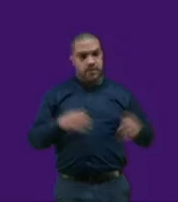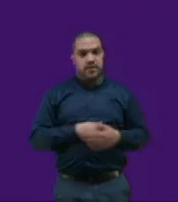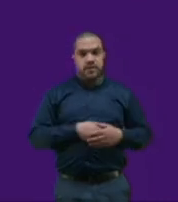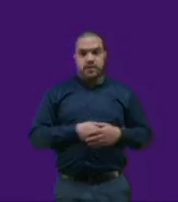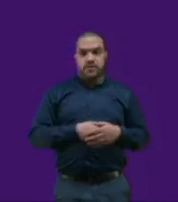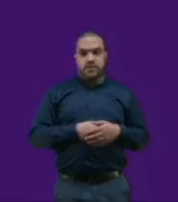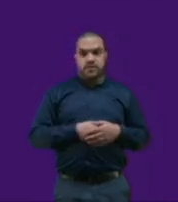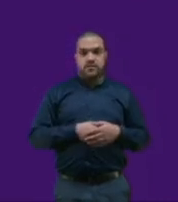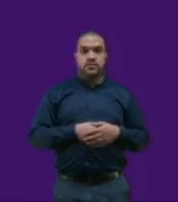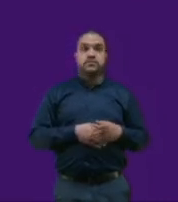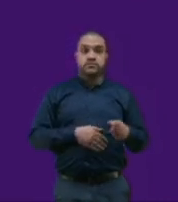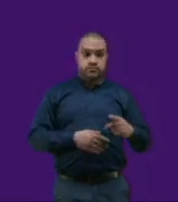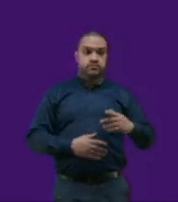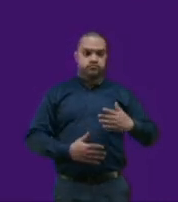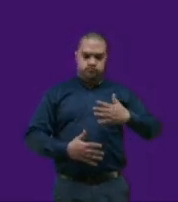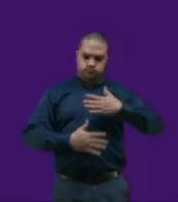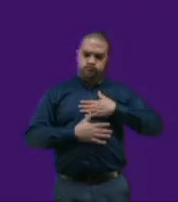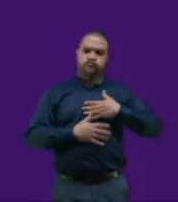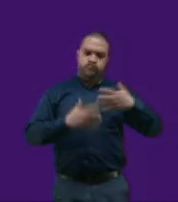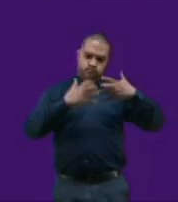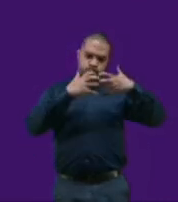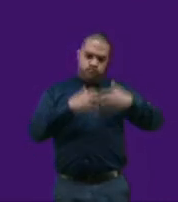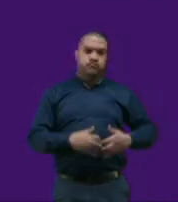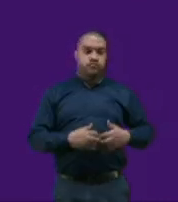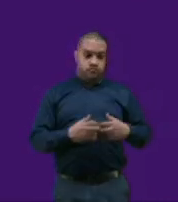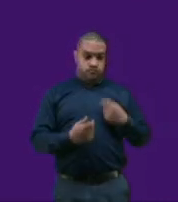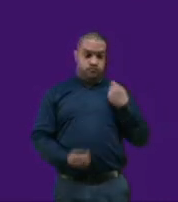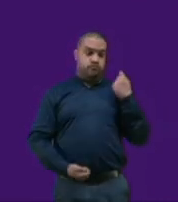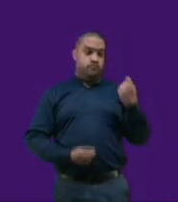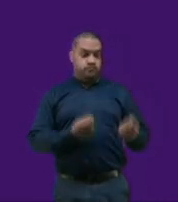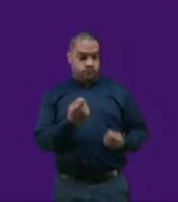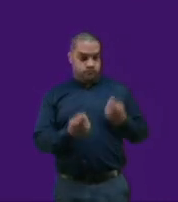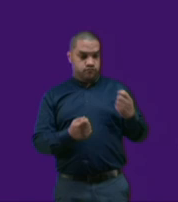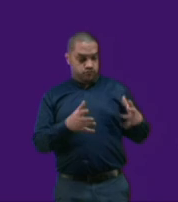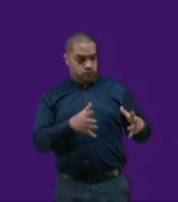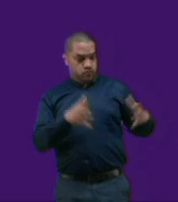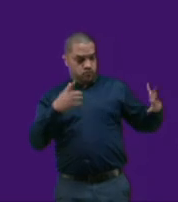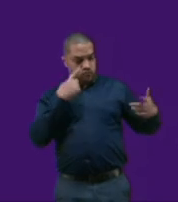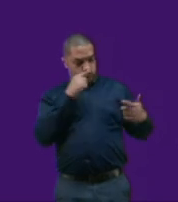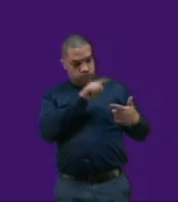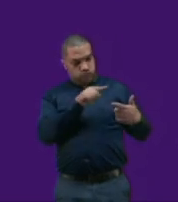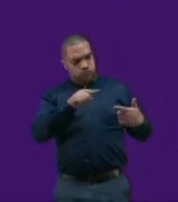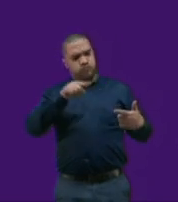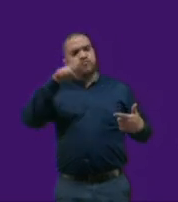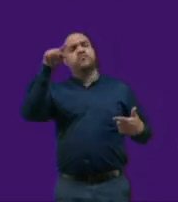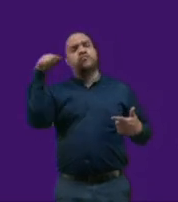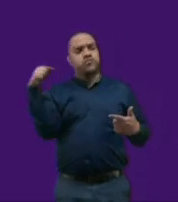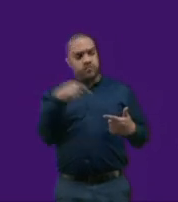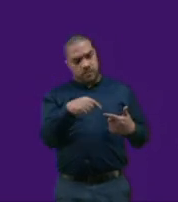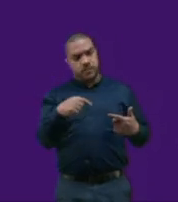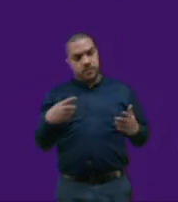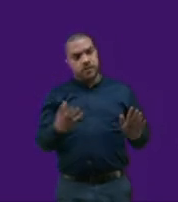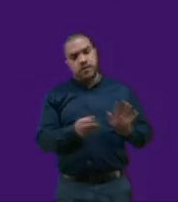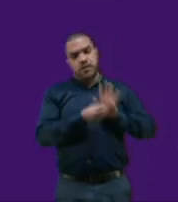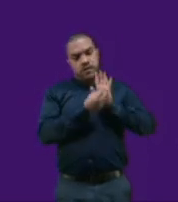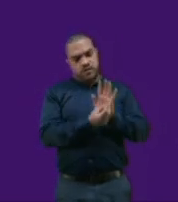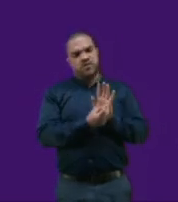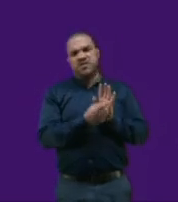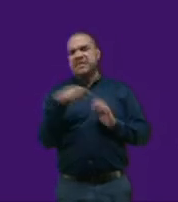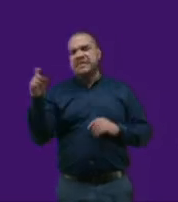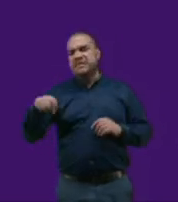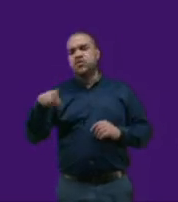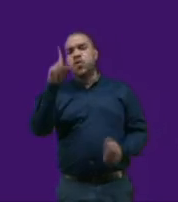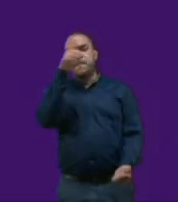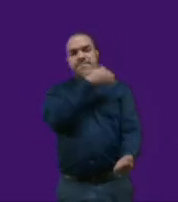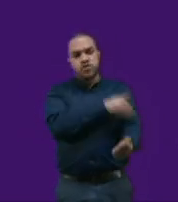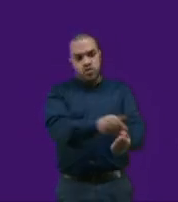Si tú tienes una empresa hoy que ha crecido mucho, tiene unos muy buenos resultados, y como tú dices, necesita 1 millón, y